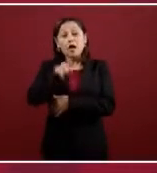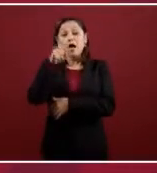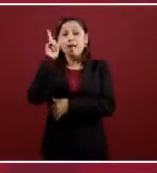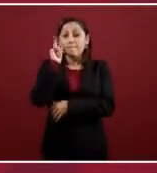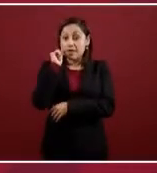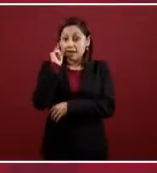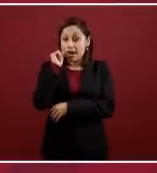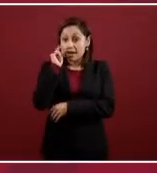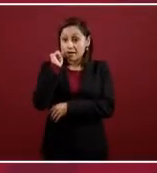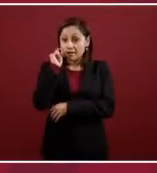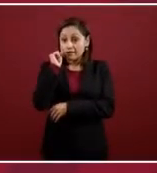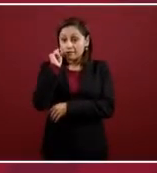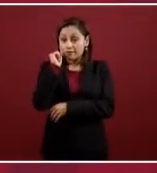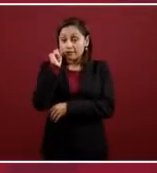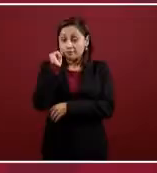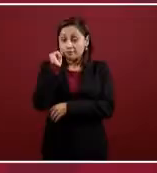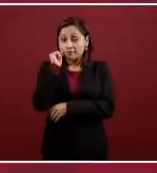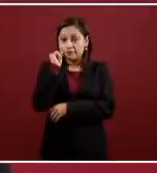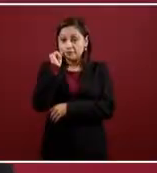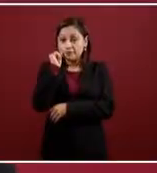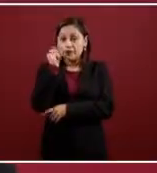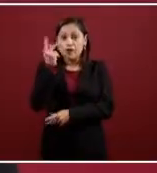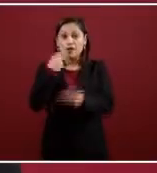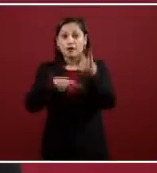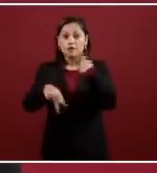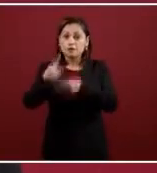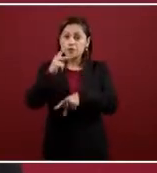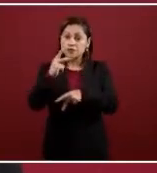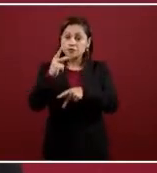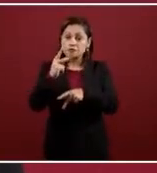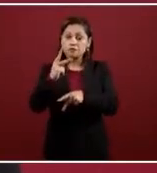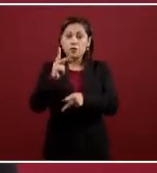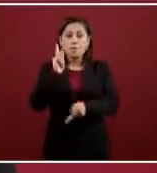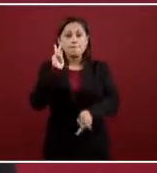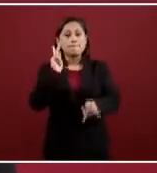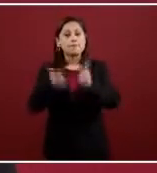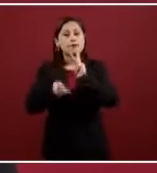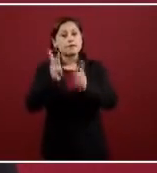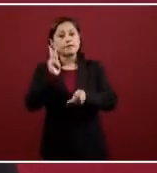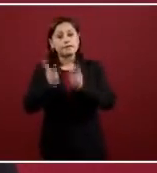nos pongamos al día y ya nos dediquemos nada más